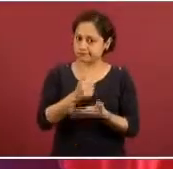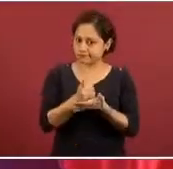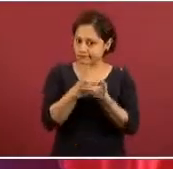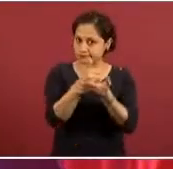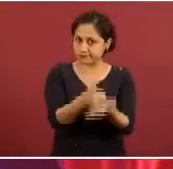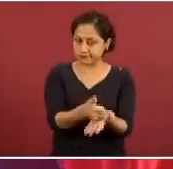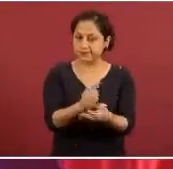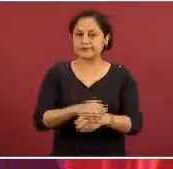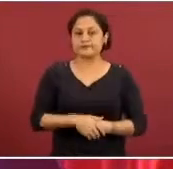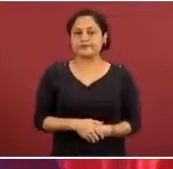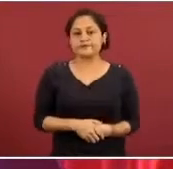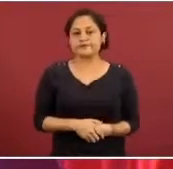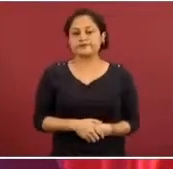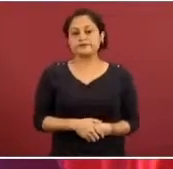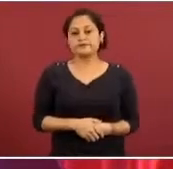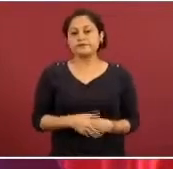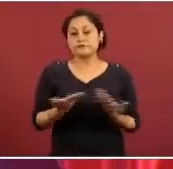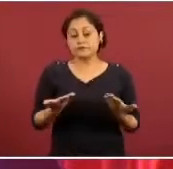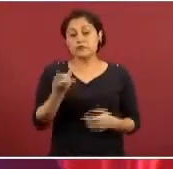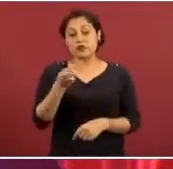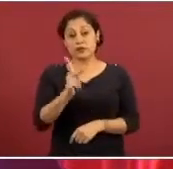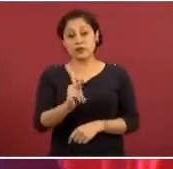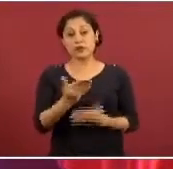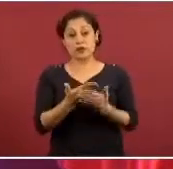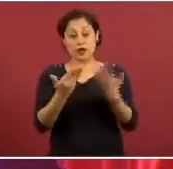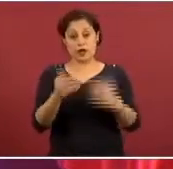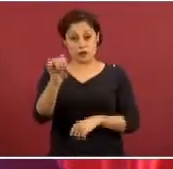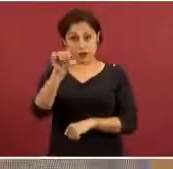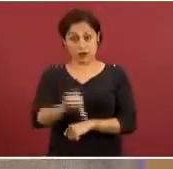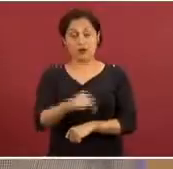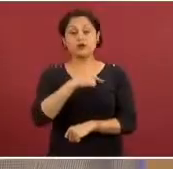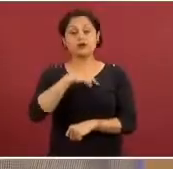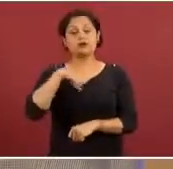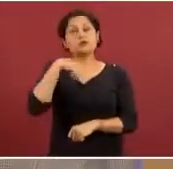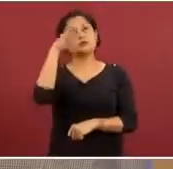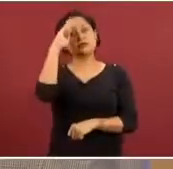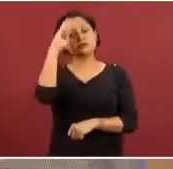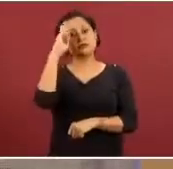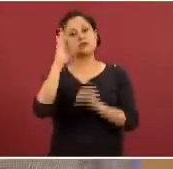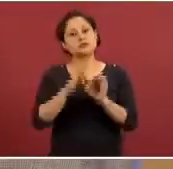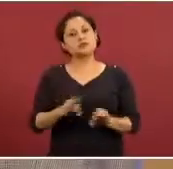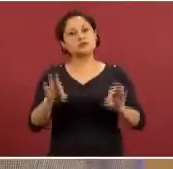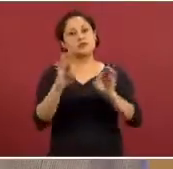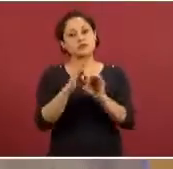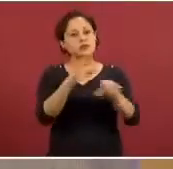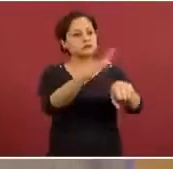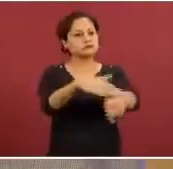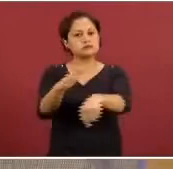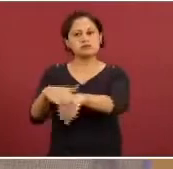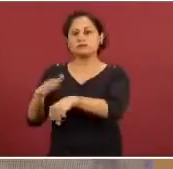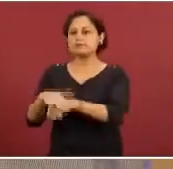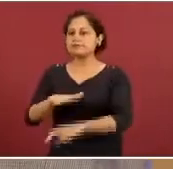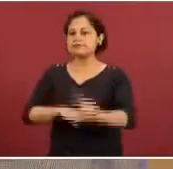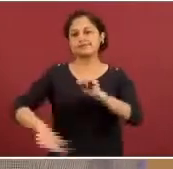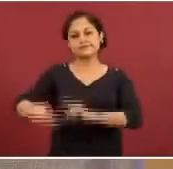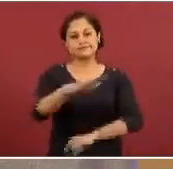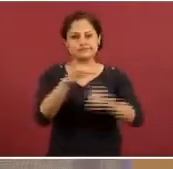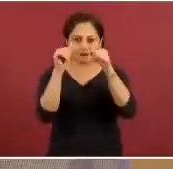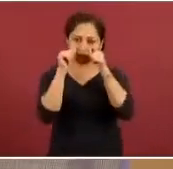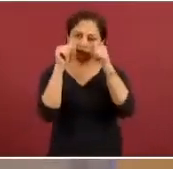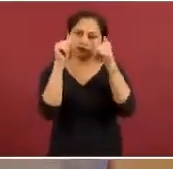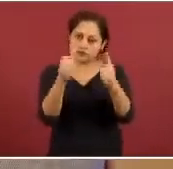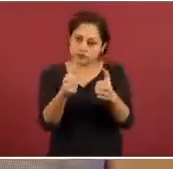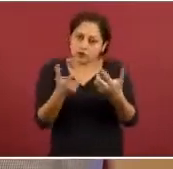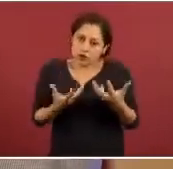Hoy queremos tocar un aspecto que nos parece extraordinariamente importante, que la sociedad lo tenga presente y que también trabajemos